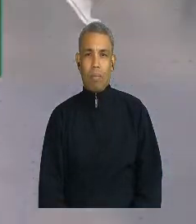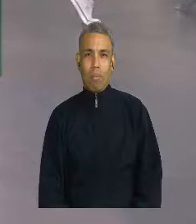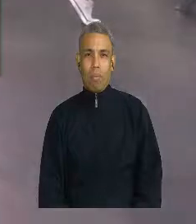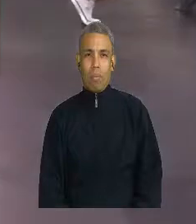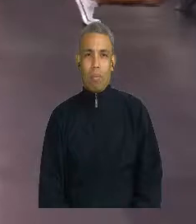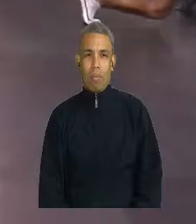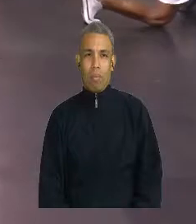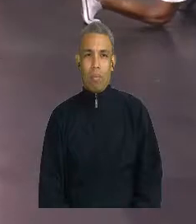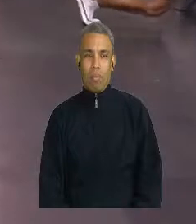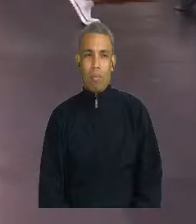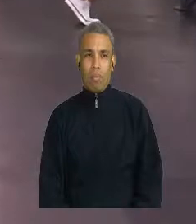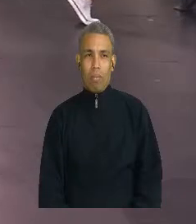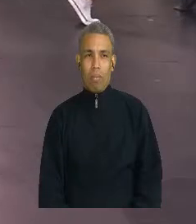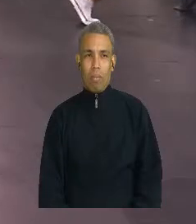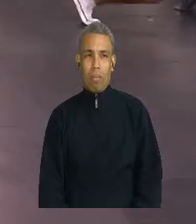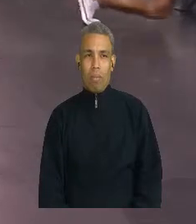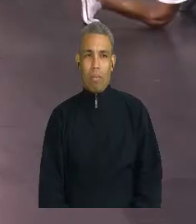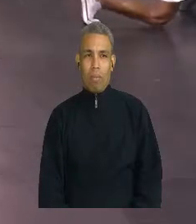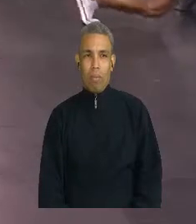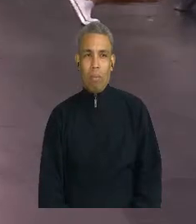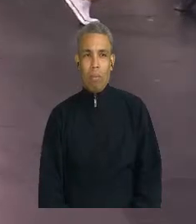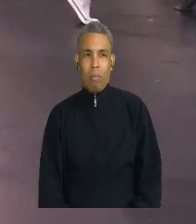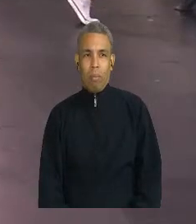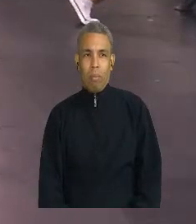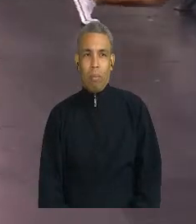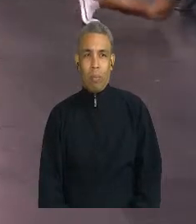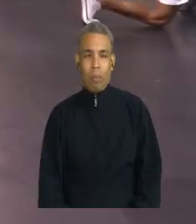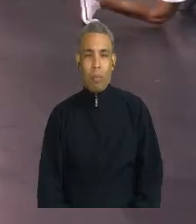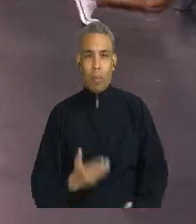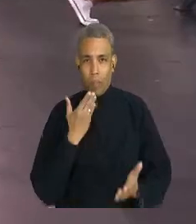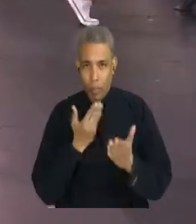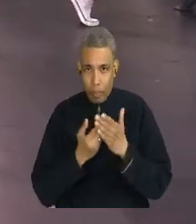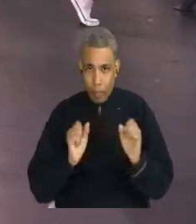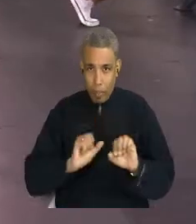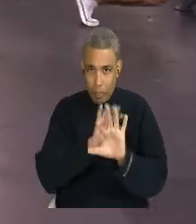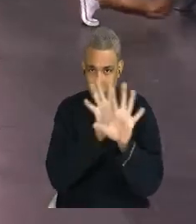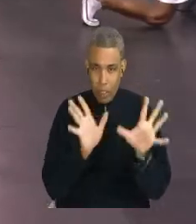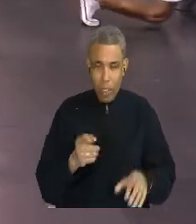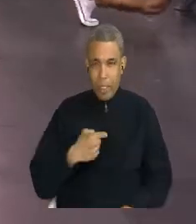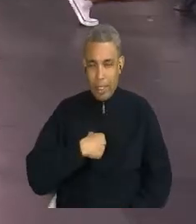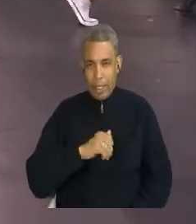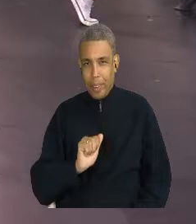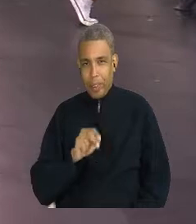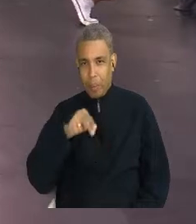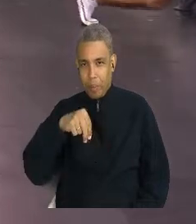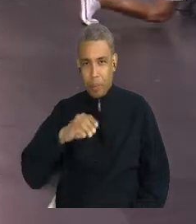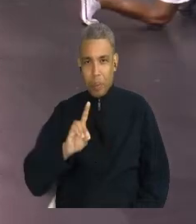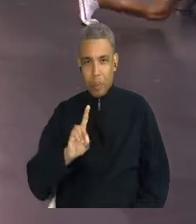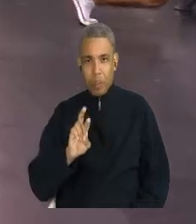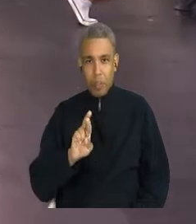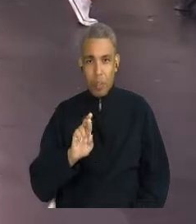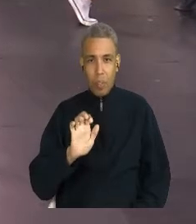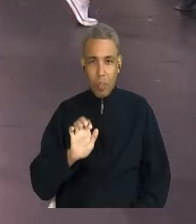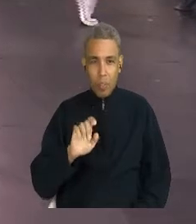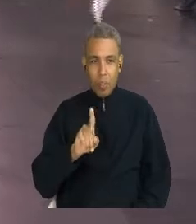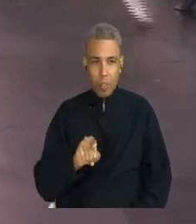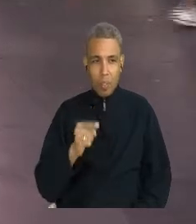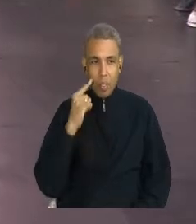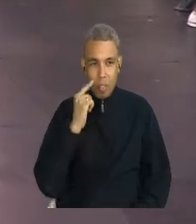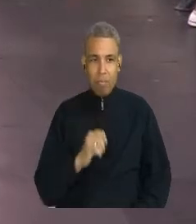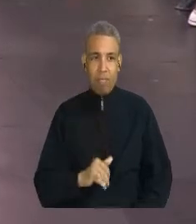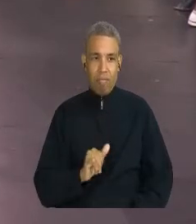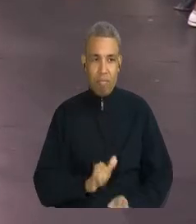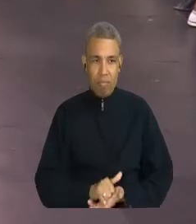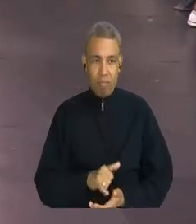Hola, muy buenos días, queridos televidentes. Te habla Andrés Urán, del Centro Deportivo y Gimnasio Zona Training